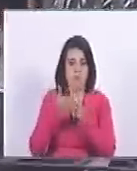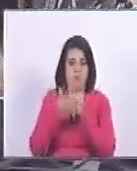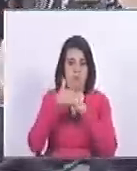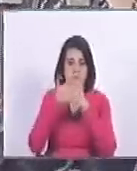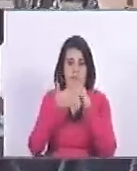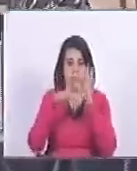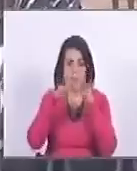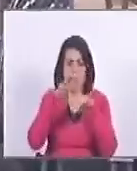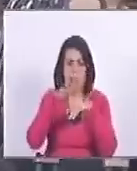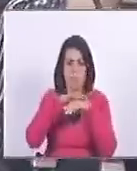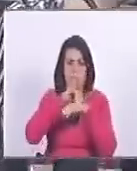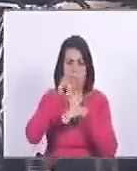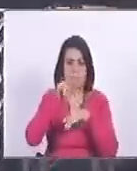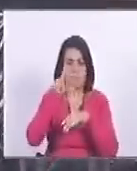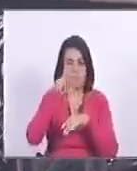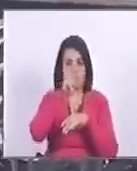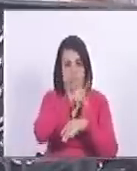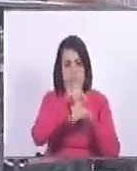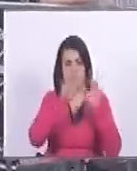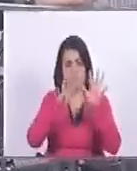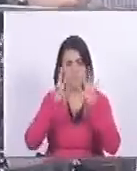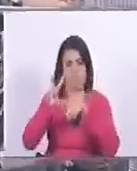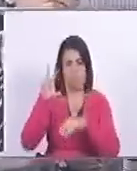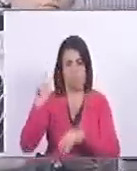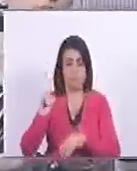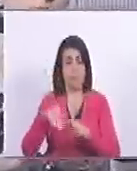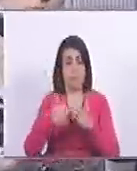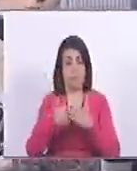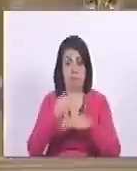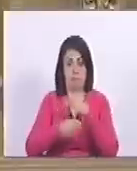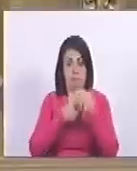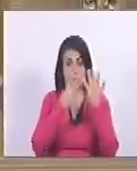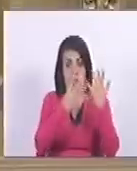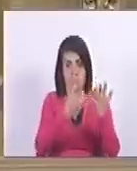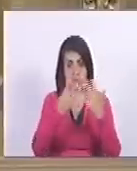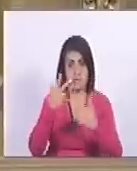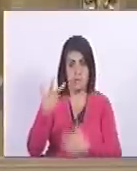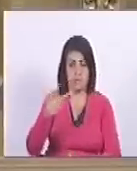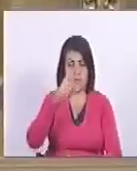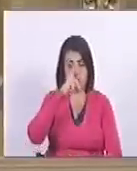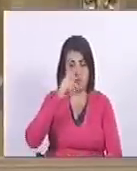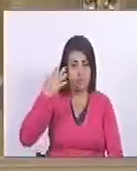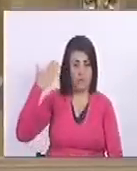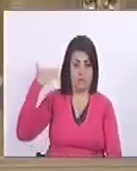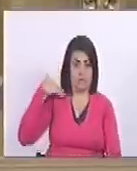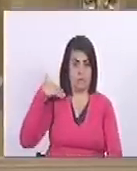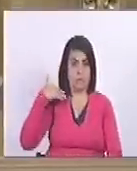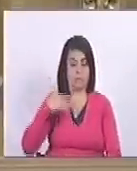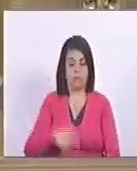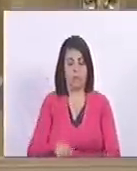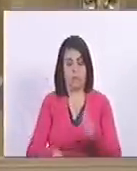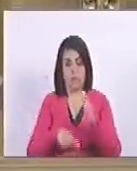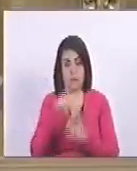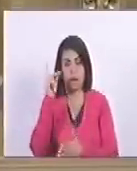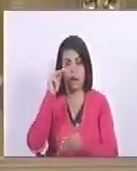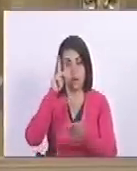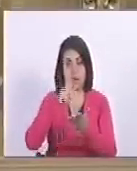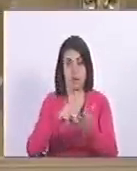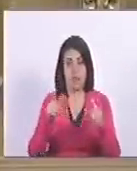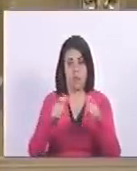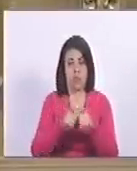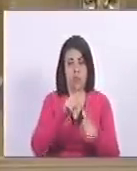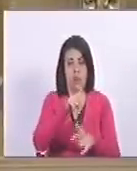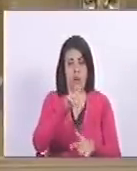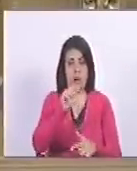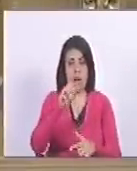un 15 de julio de 1930, hace 93 años, se presentó por primera vez el Orfeón Lama, a